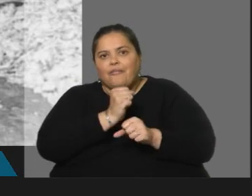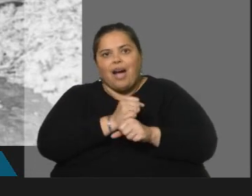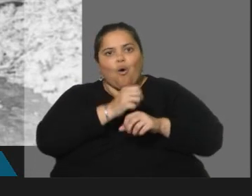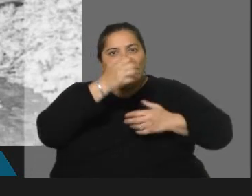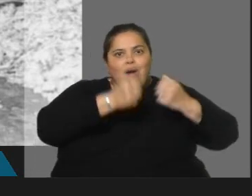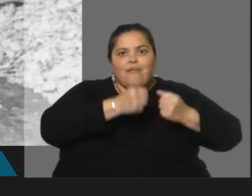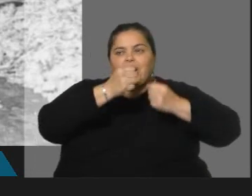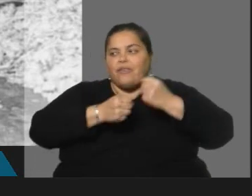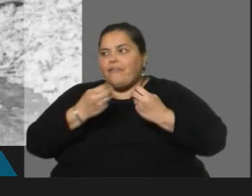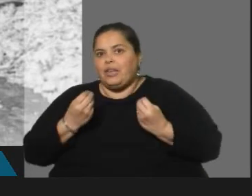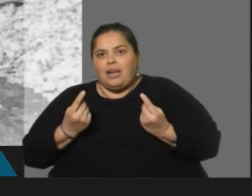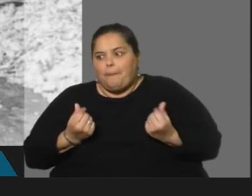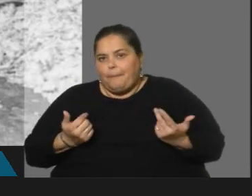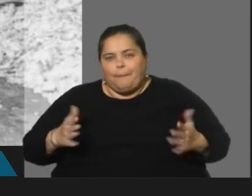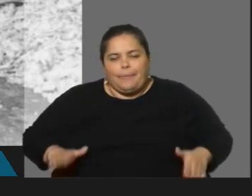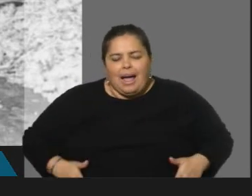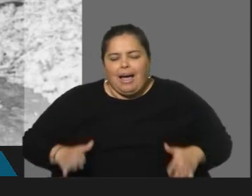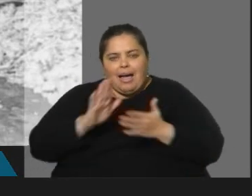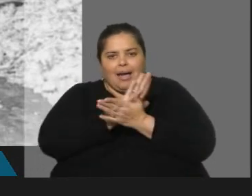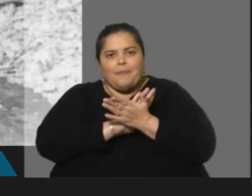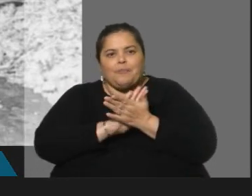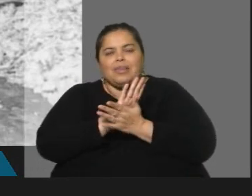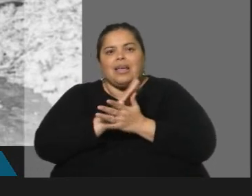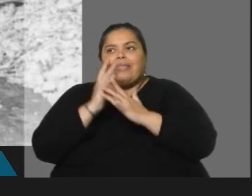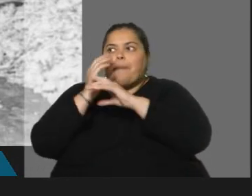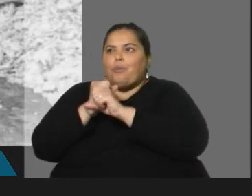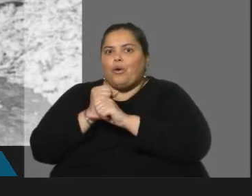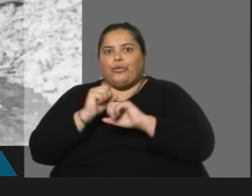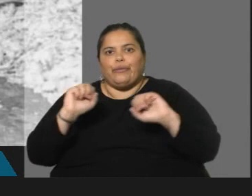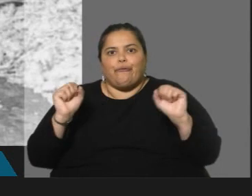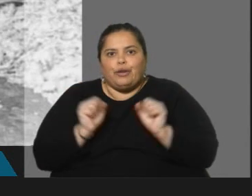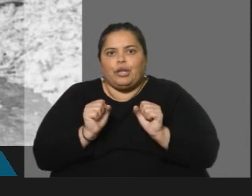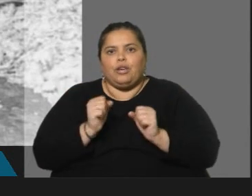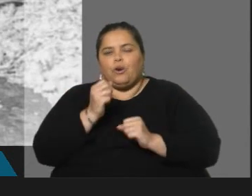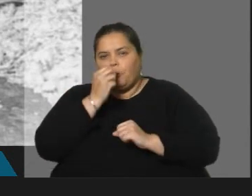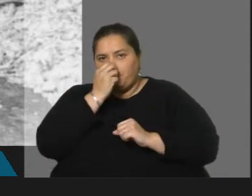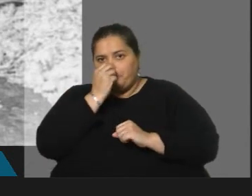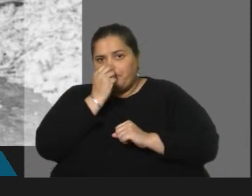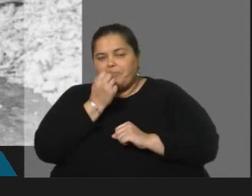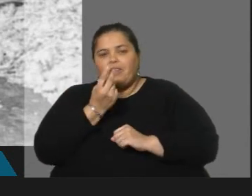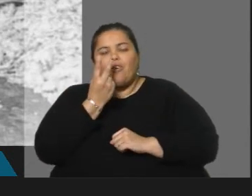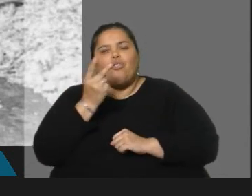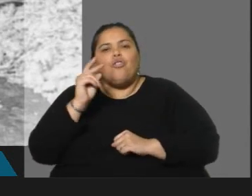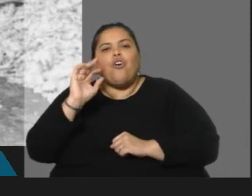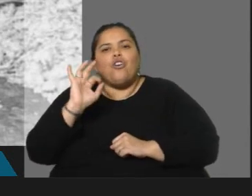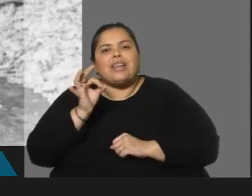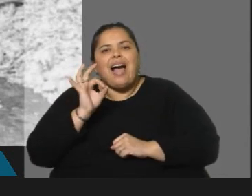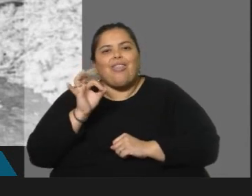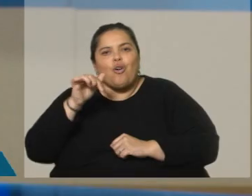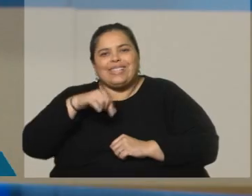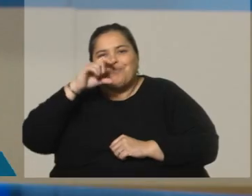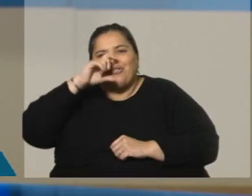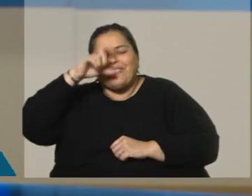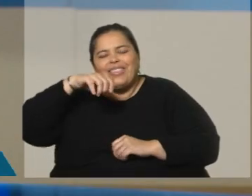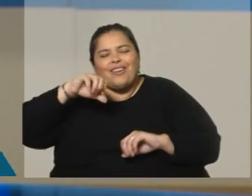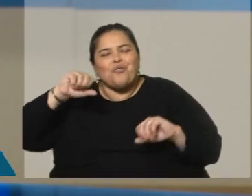el transporte el frío hacía dos grados en Montevideo